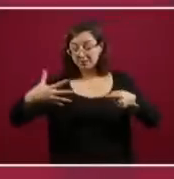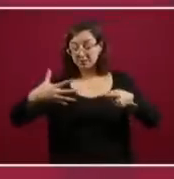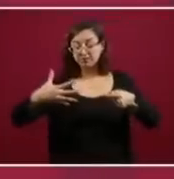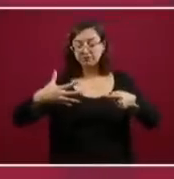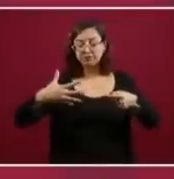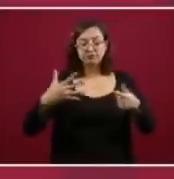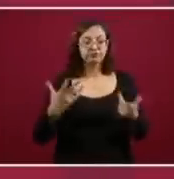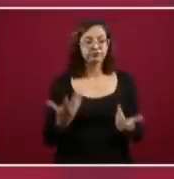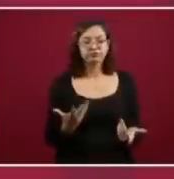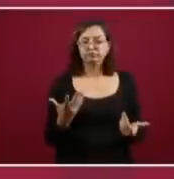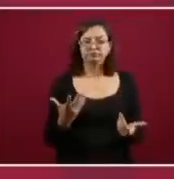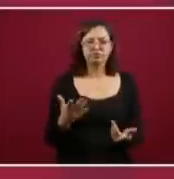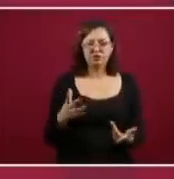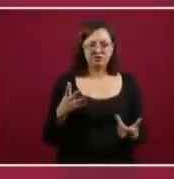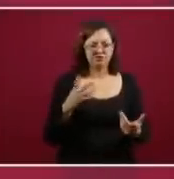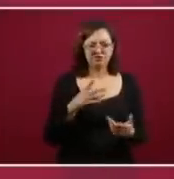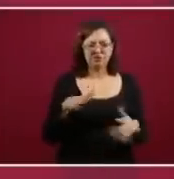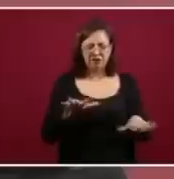antipopulares